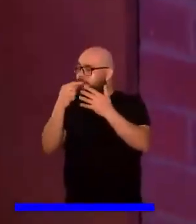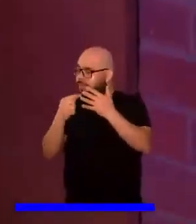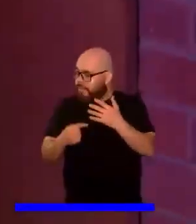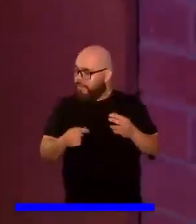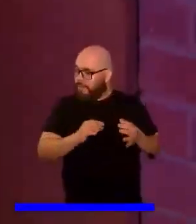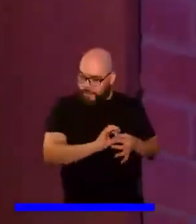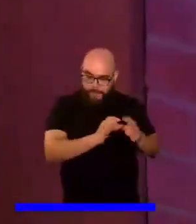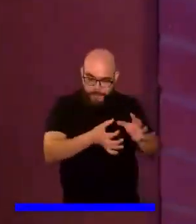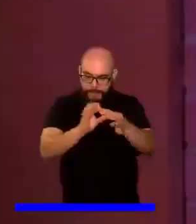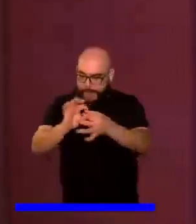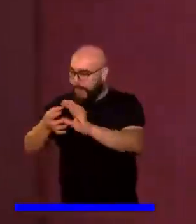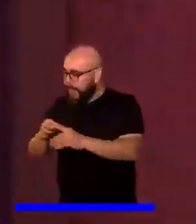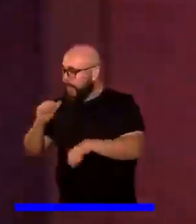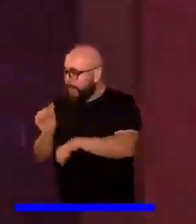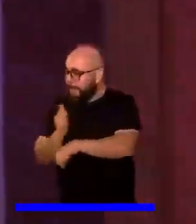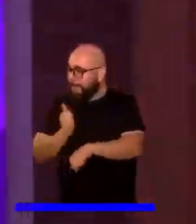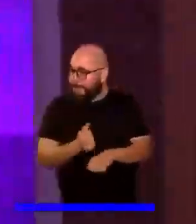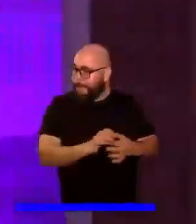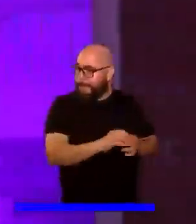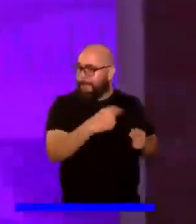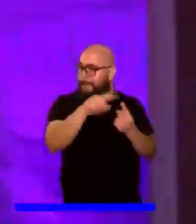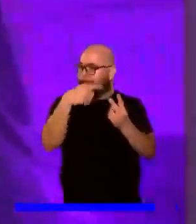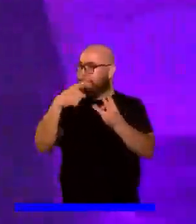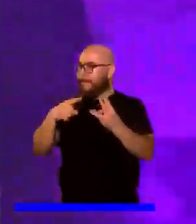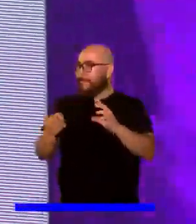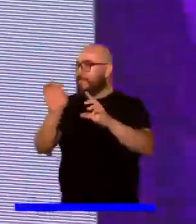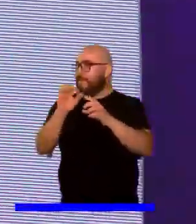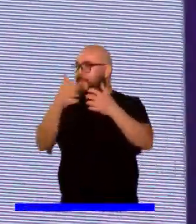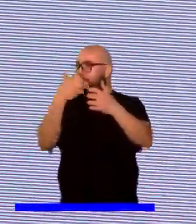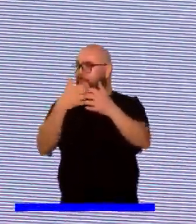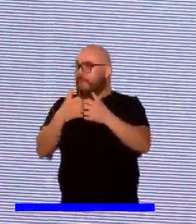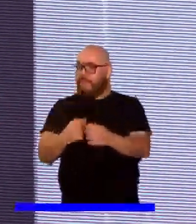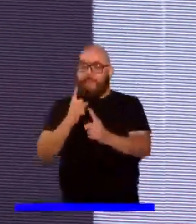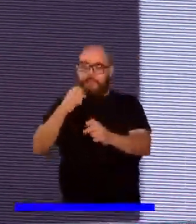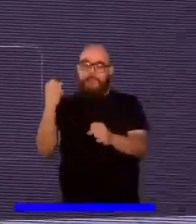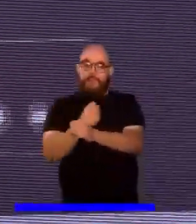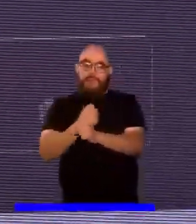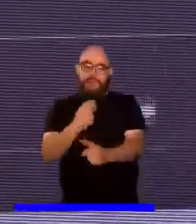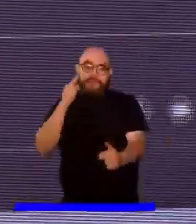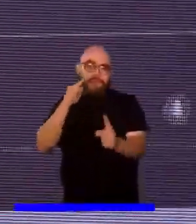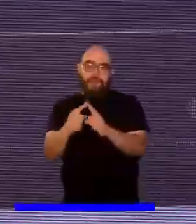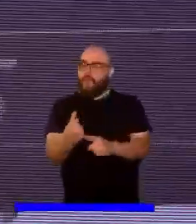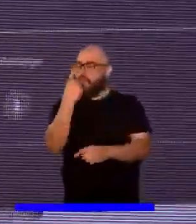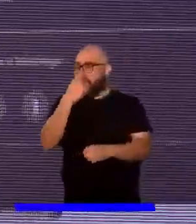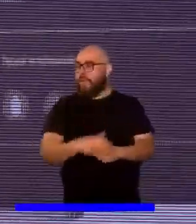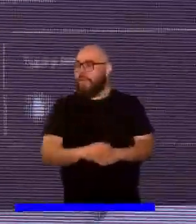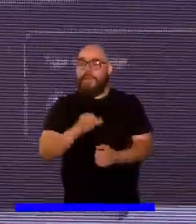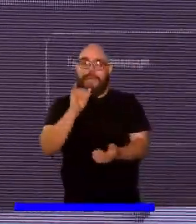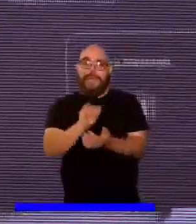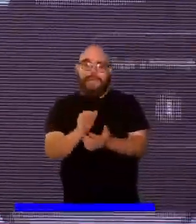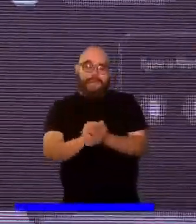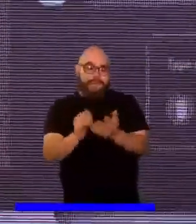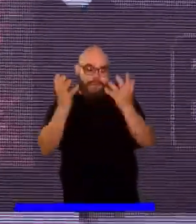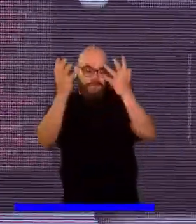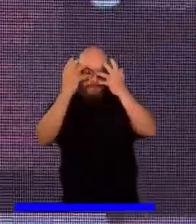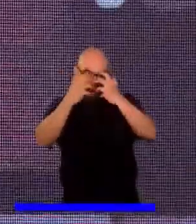diferentes agentes con diferentes tareas que acceden a múltiples sistemas para entregar una labor en particular. Esto naturalmente necesita un